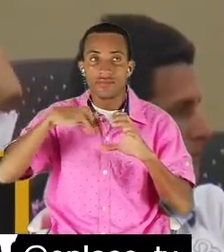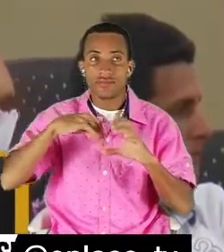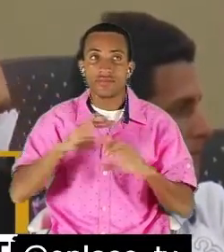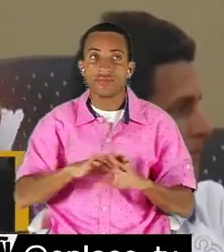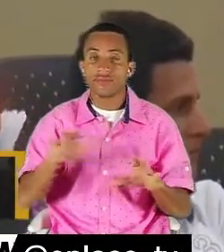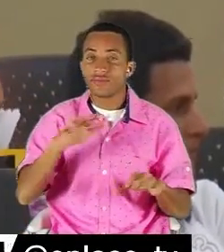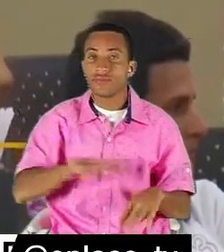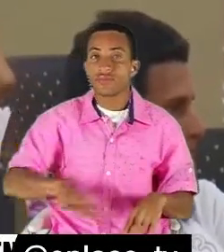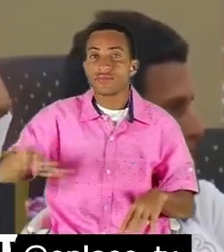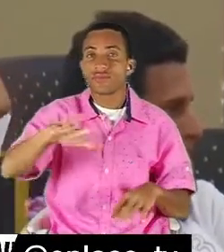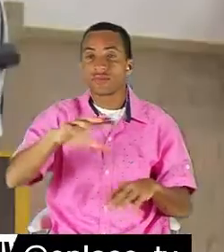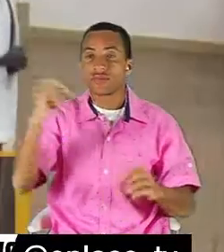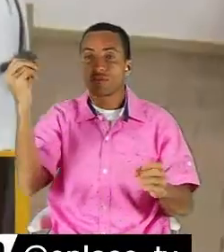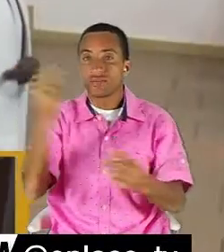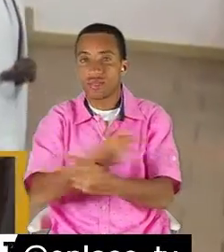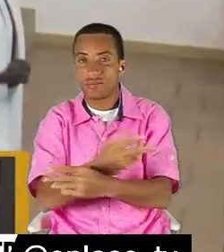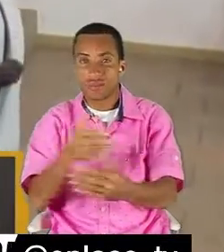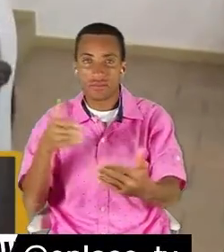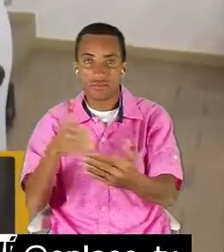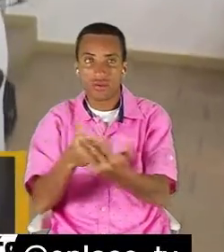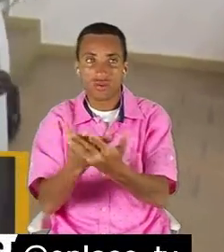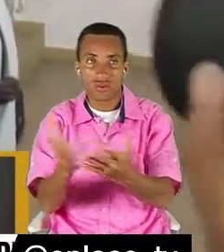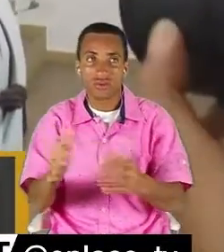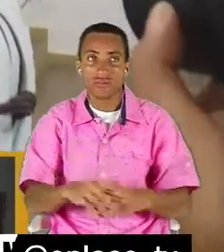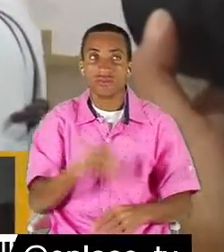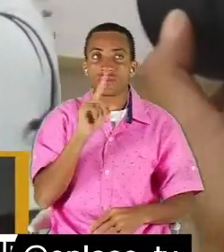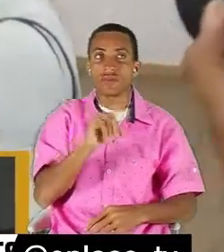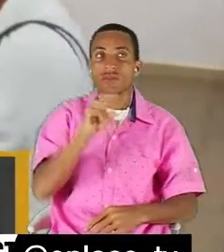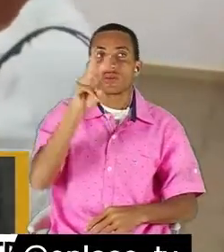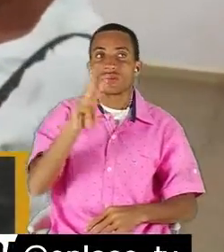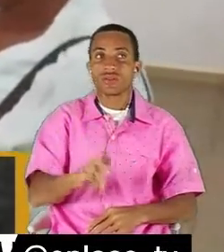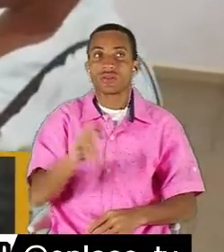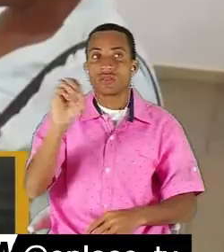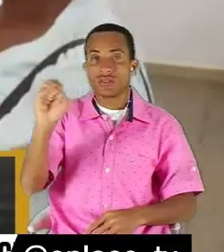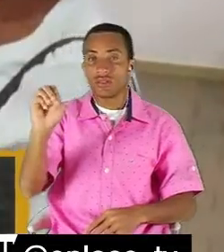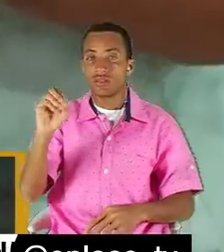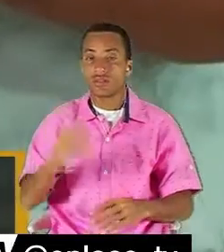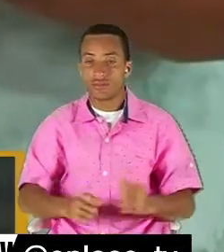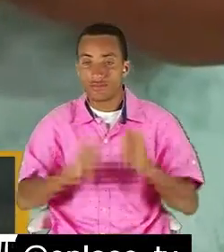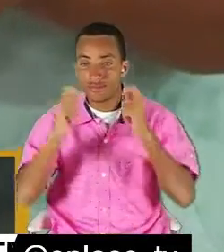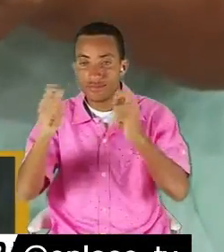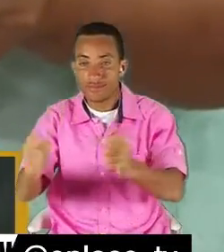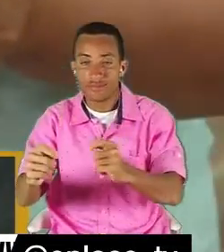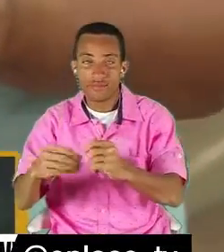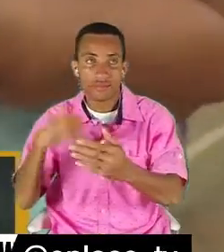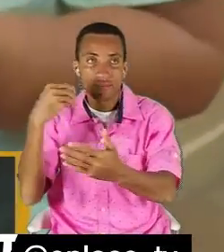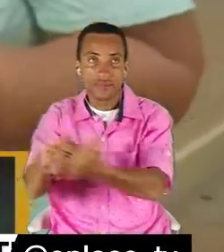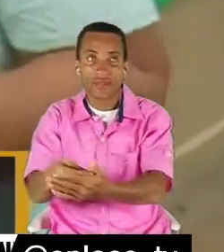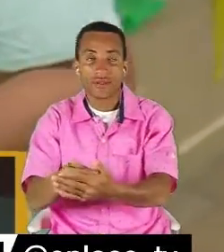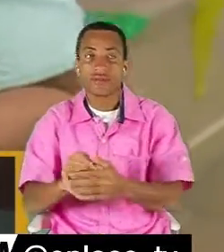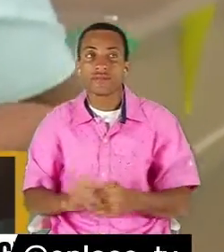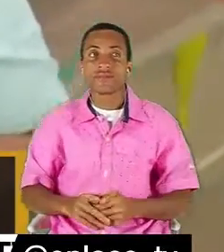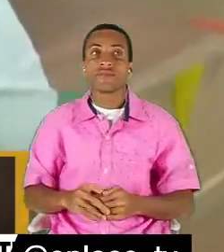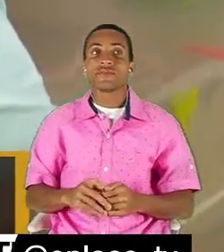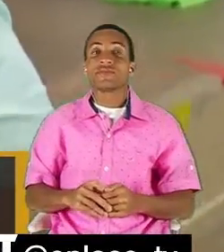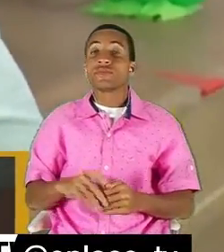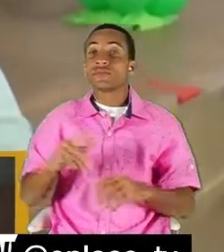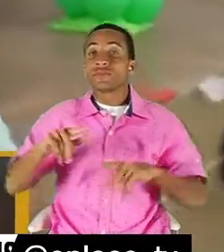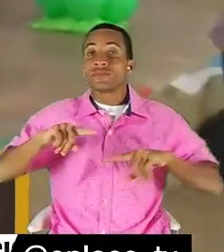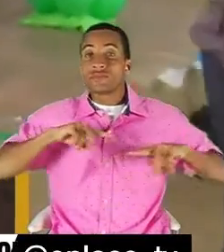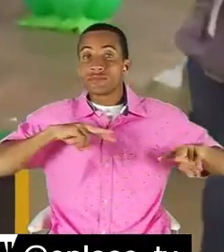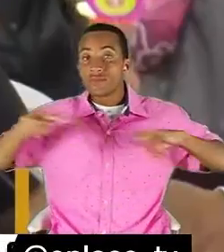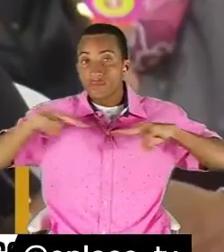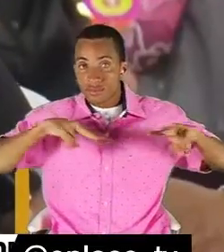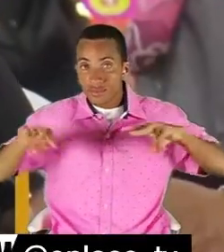territorial del Magdalena Medio hizo entrega de 180 cartas de indemnización a víctimas del conflicto armado. Enlace Noticias dialogó con la directora de la unidad,